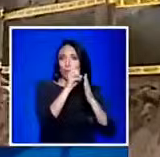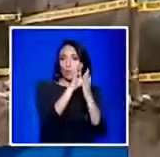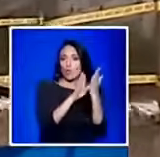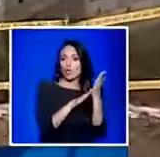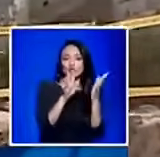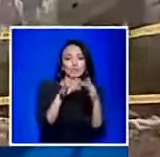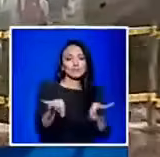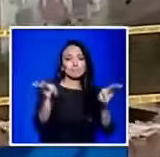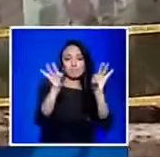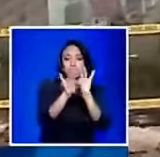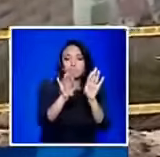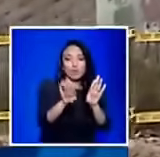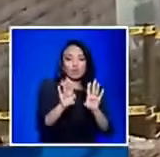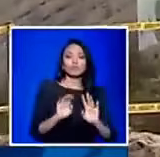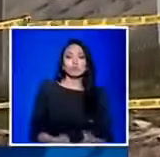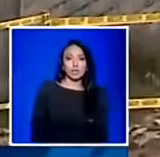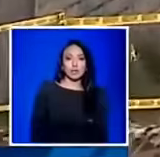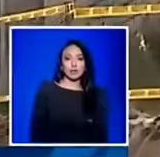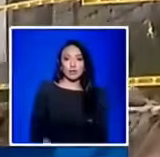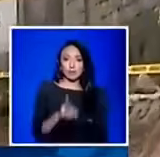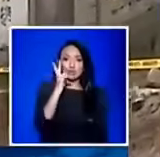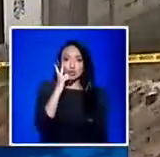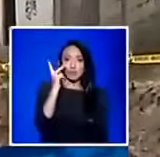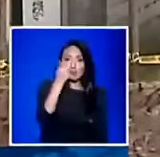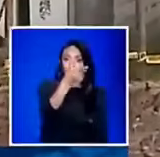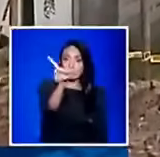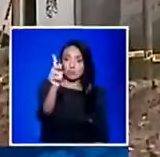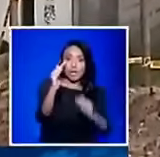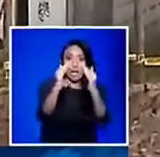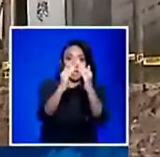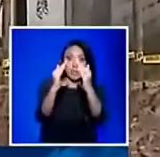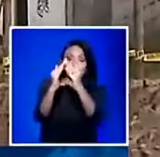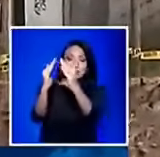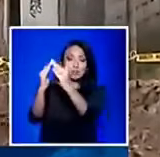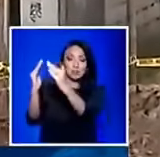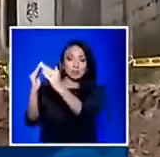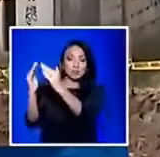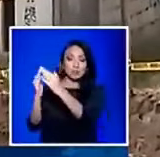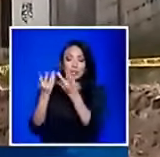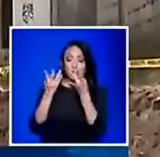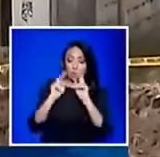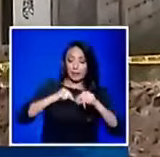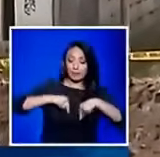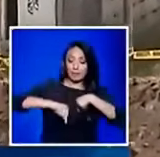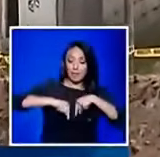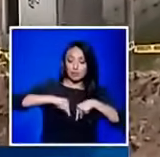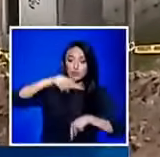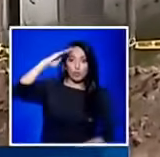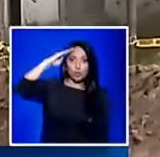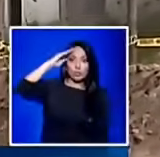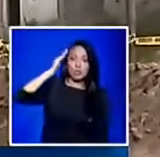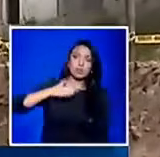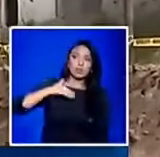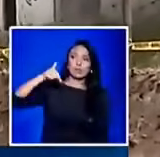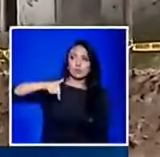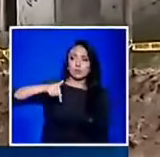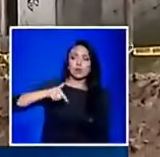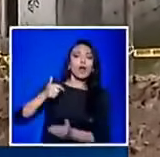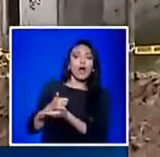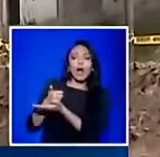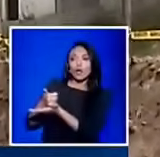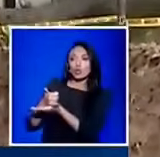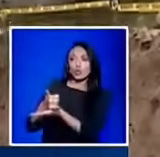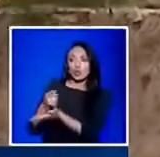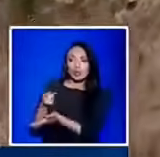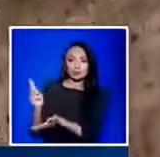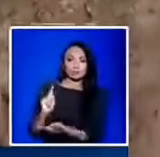muy importante, como ustedes pueden ver en las imágenes, inclusive la AMT está aquí siempre para poder tratar de que la gente tenga